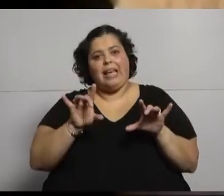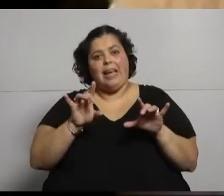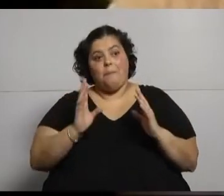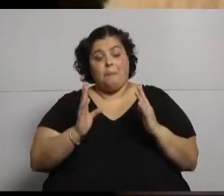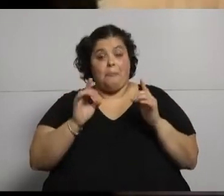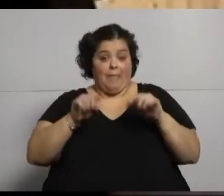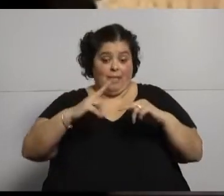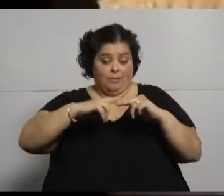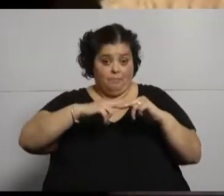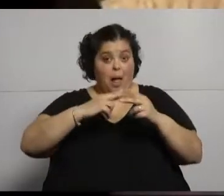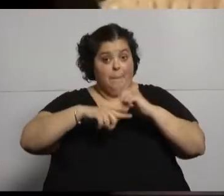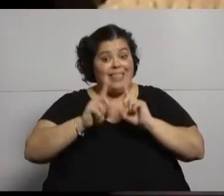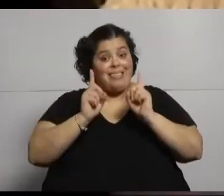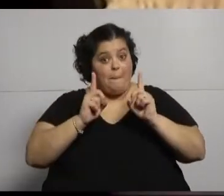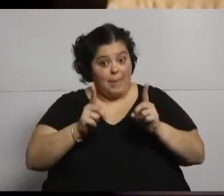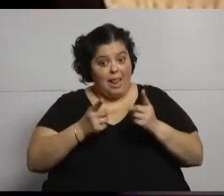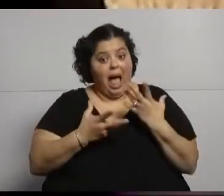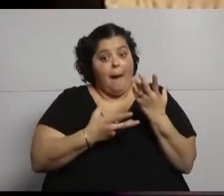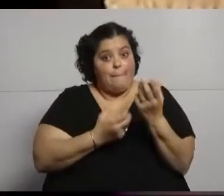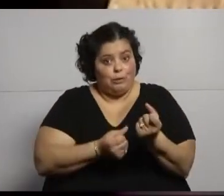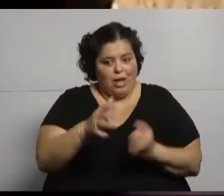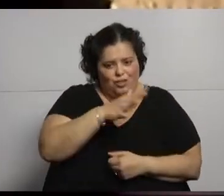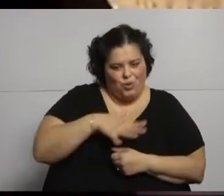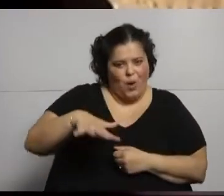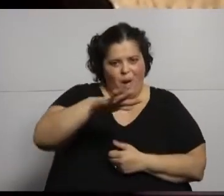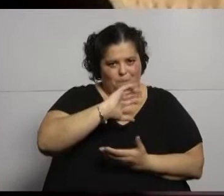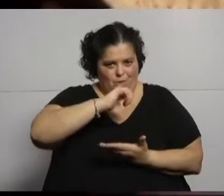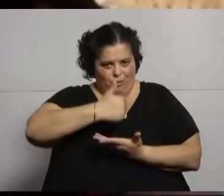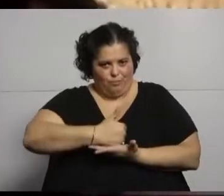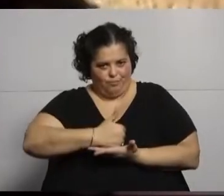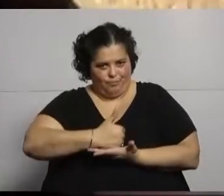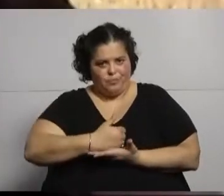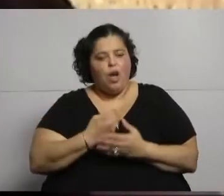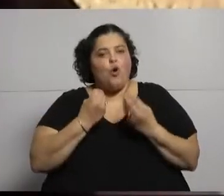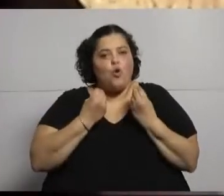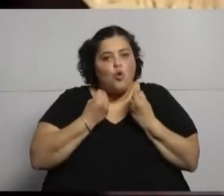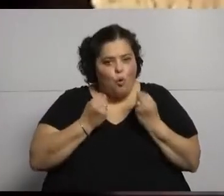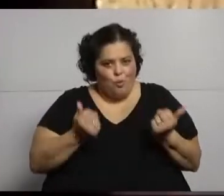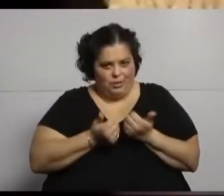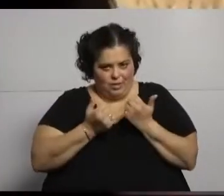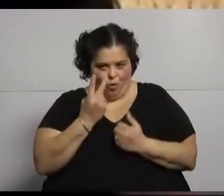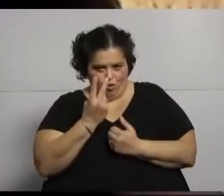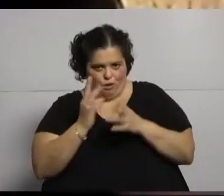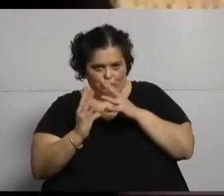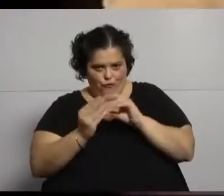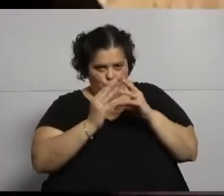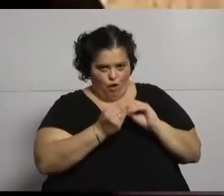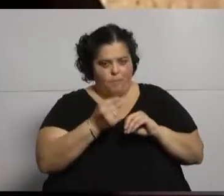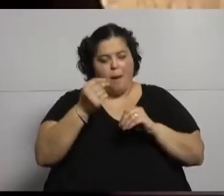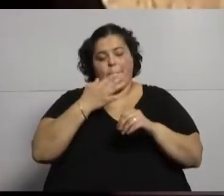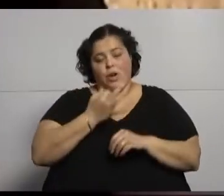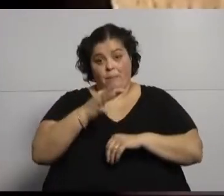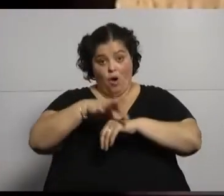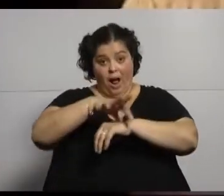también sosteniendo el ámbito territorial. ¿Cómo lo hicimos? De 2 maneras. Con los jardines